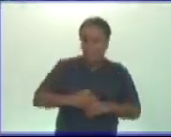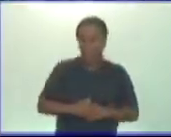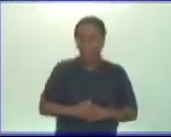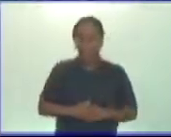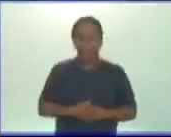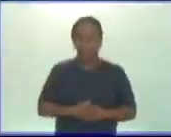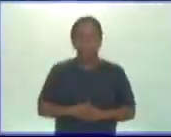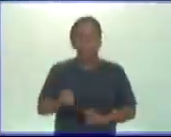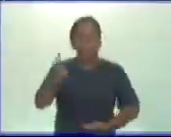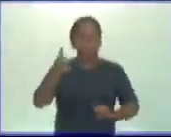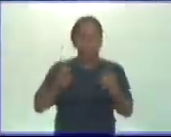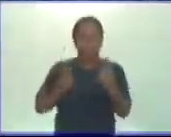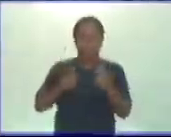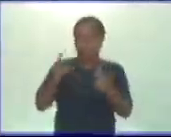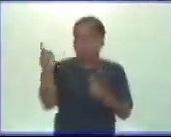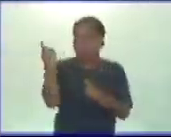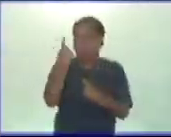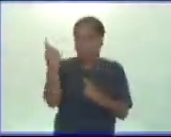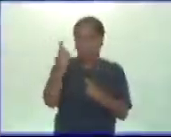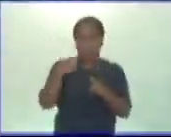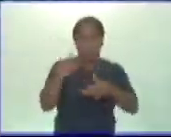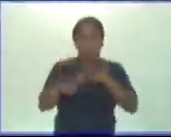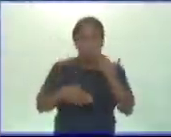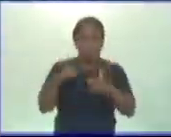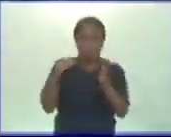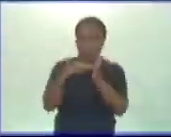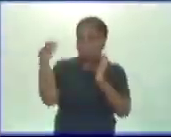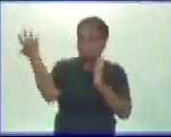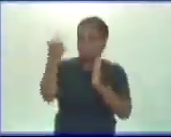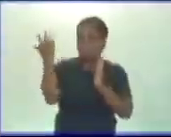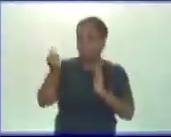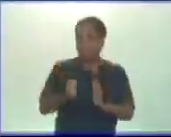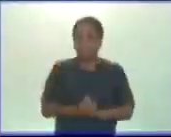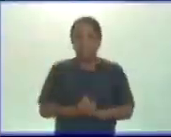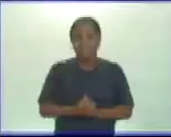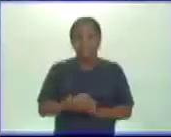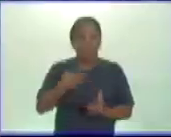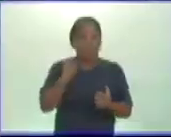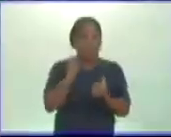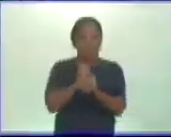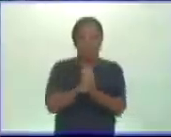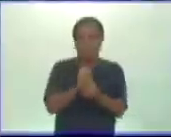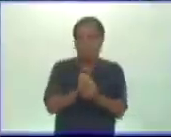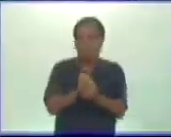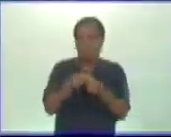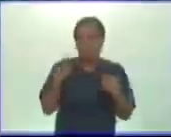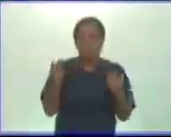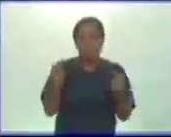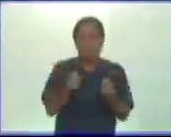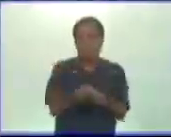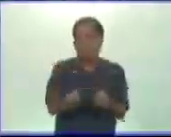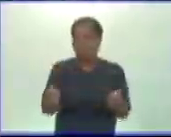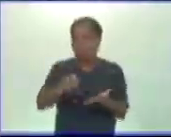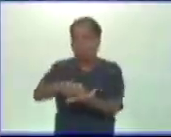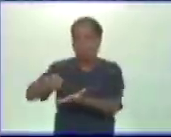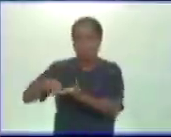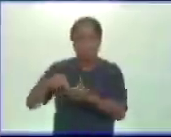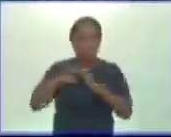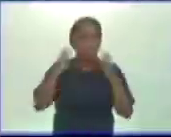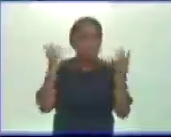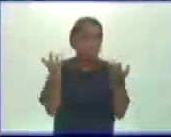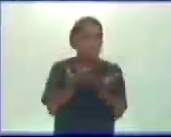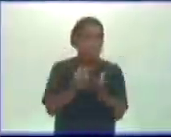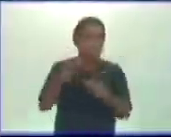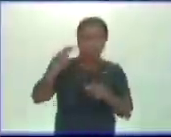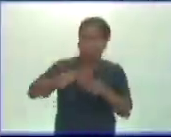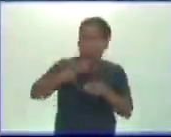Uno de los principales problemas medioambientales que afecta a muchas regiones del mundo es la denominada lluvia ácida. Este término